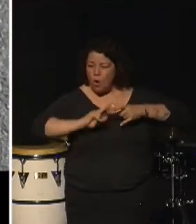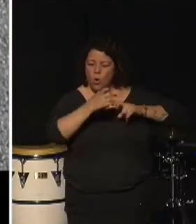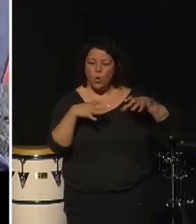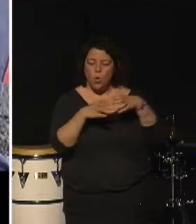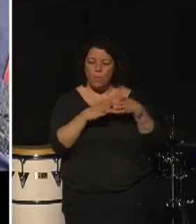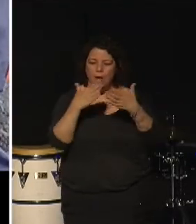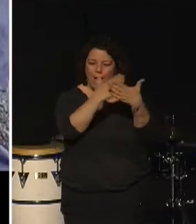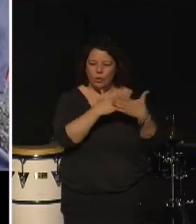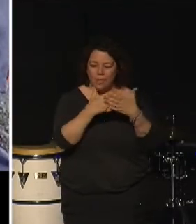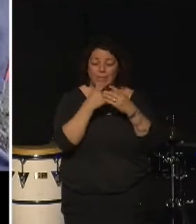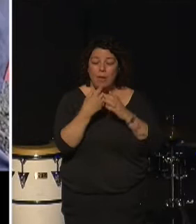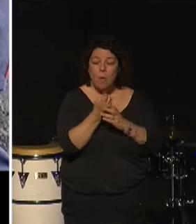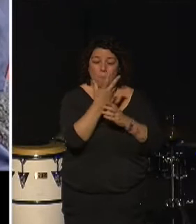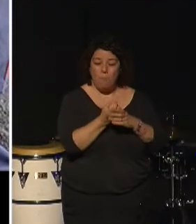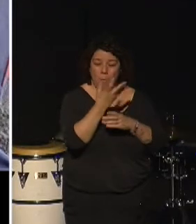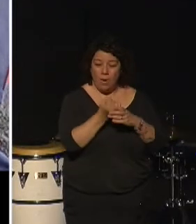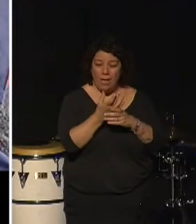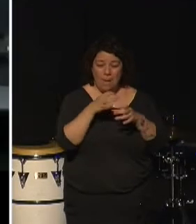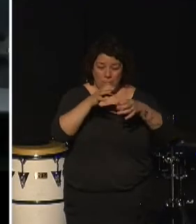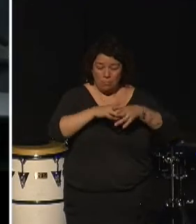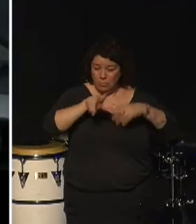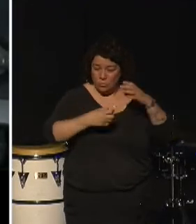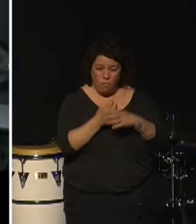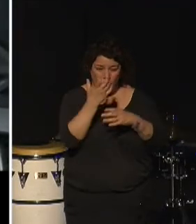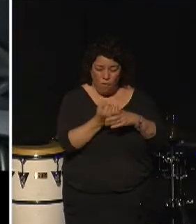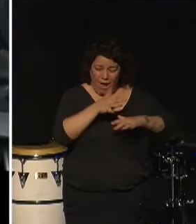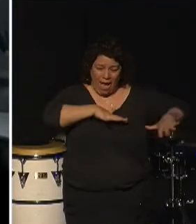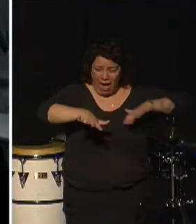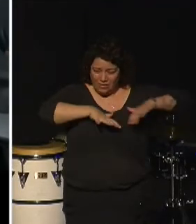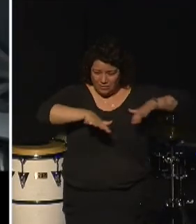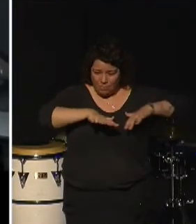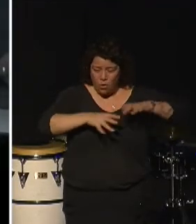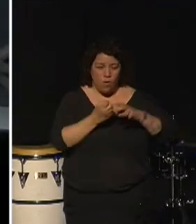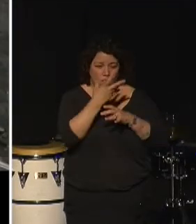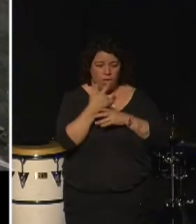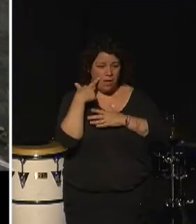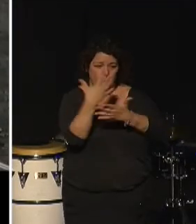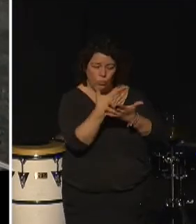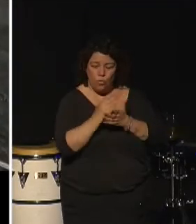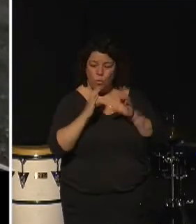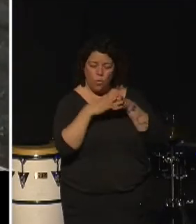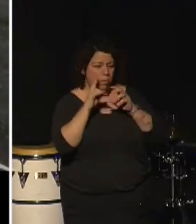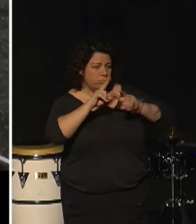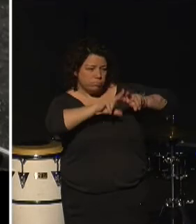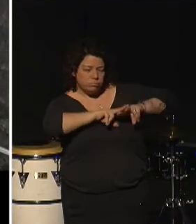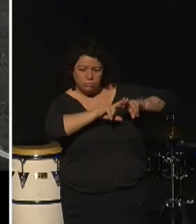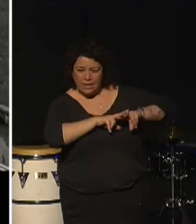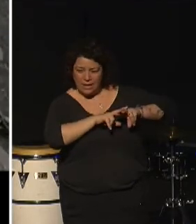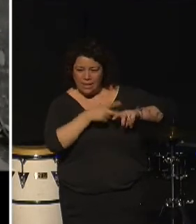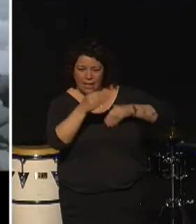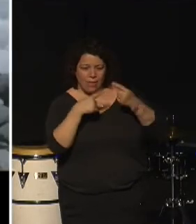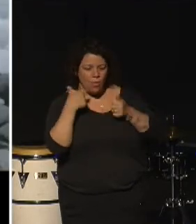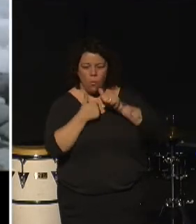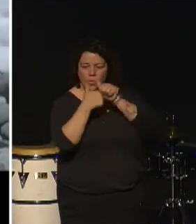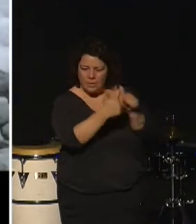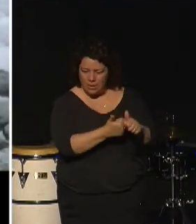estaban estudiando el volcán, porque la isla entera es un volcán que está en activo y había grupos estudiándolo y haciéndole el